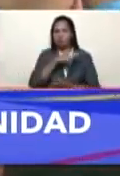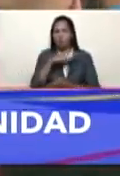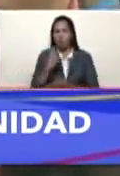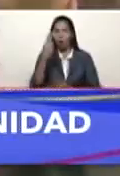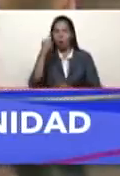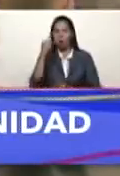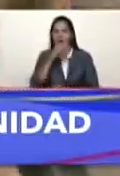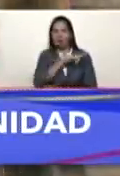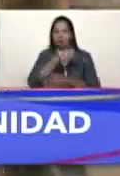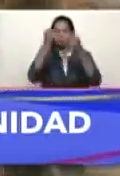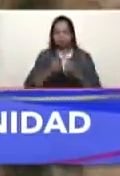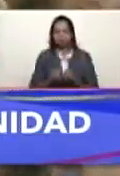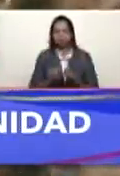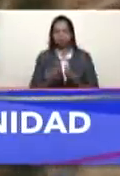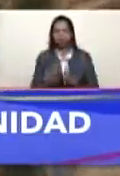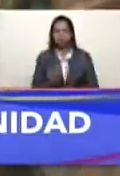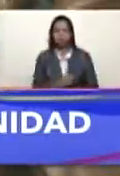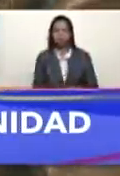cimarrón rebelde.